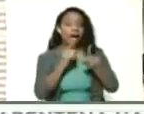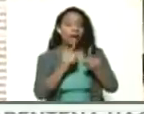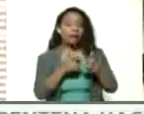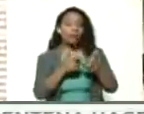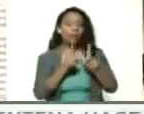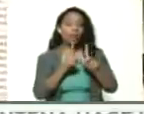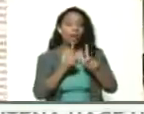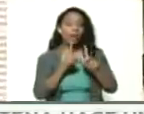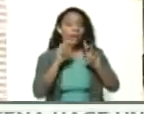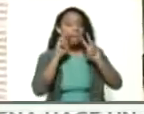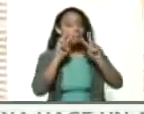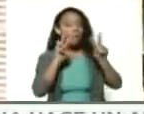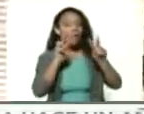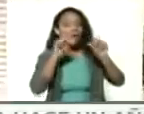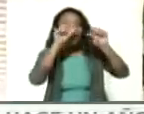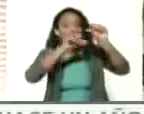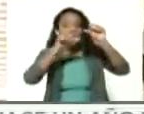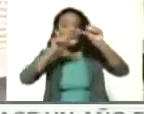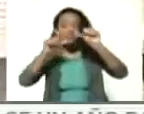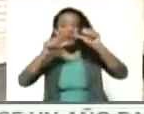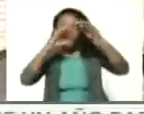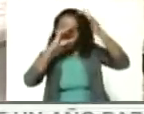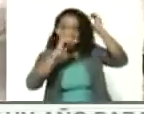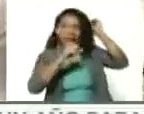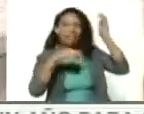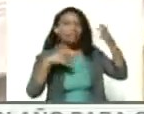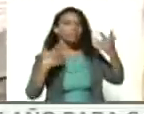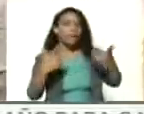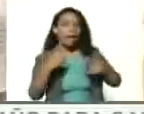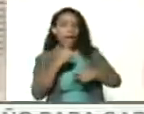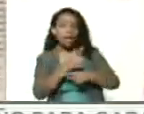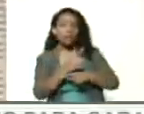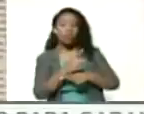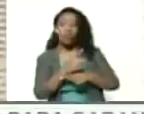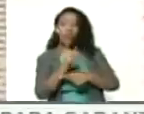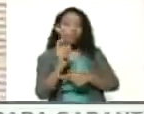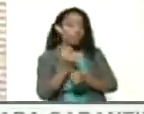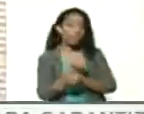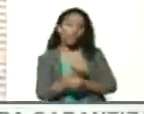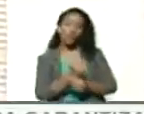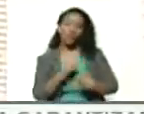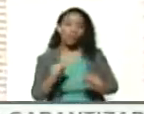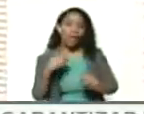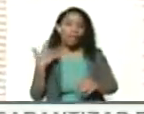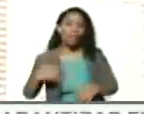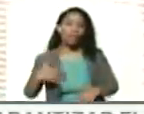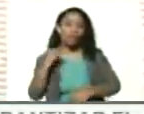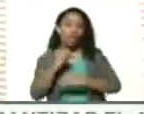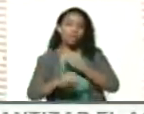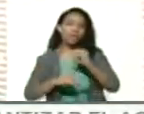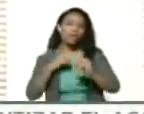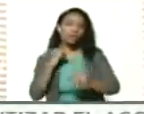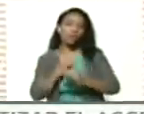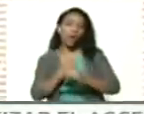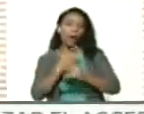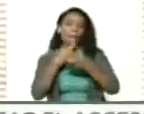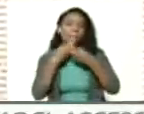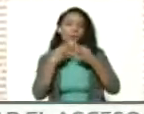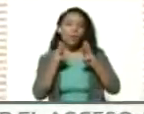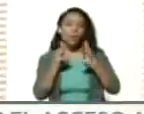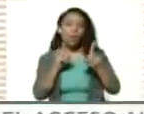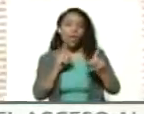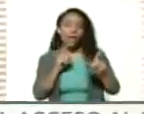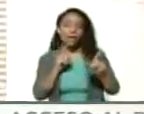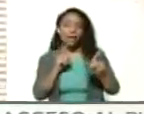pública requisar la embajada. Requisar una embajada es absolutamente imposible según el derecho internacional público, y